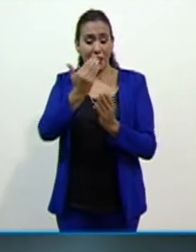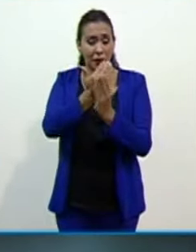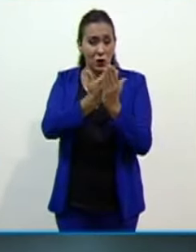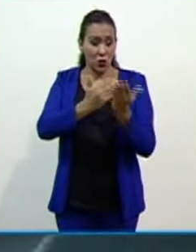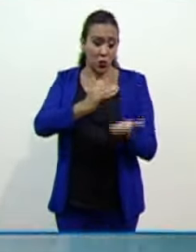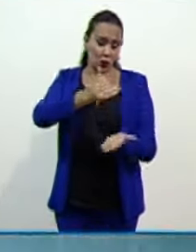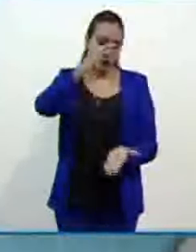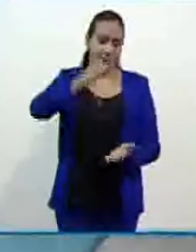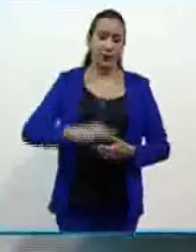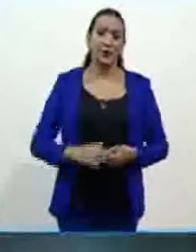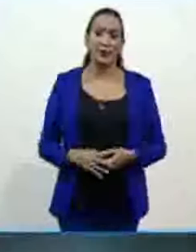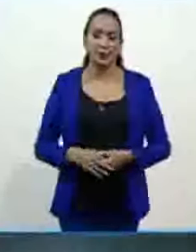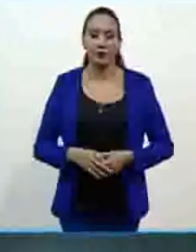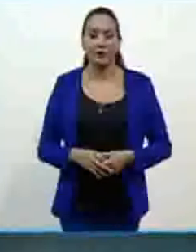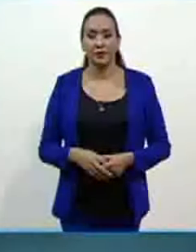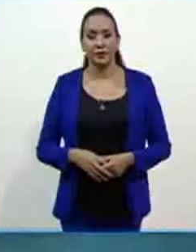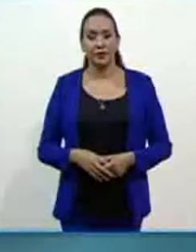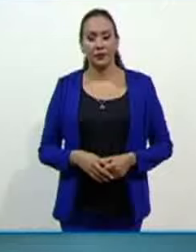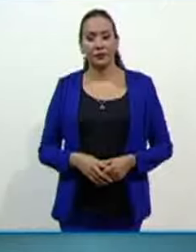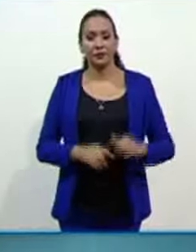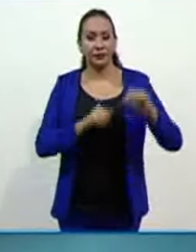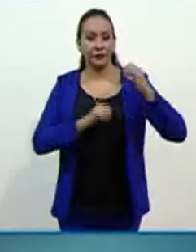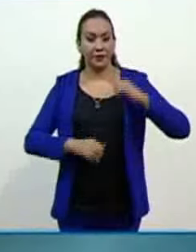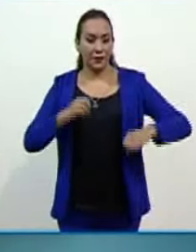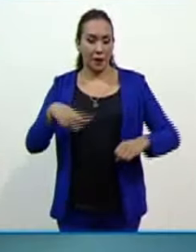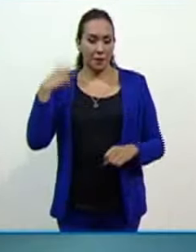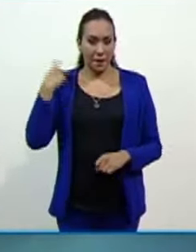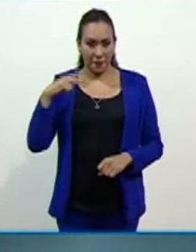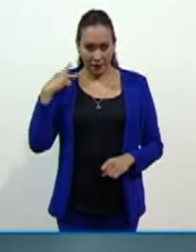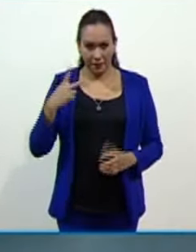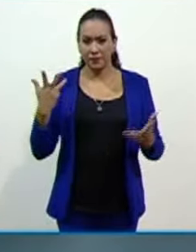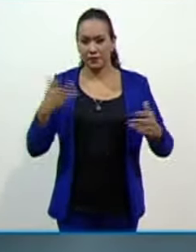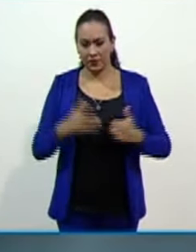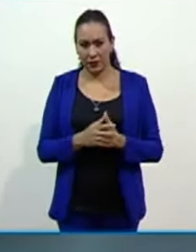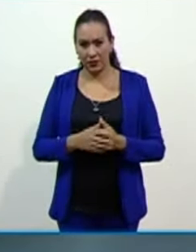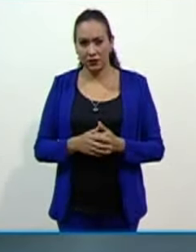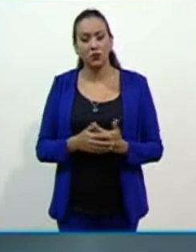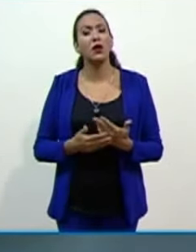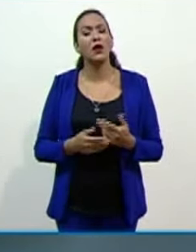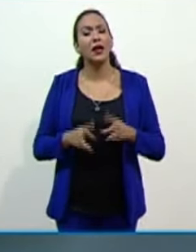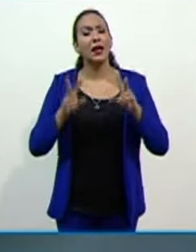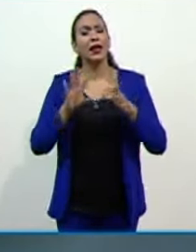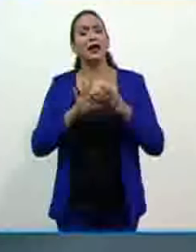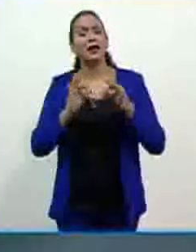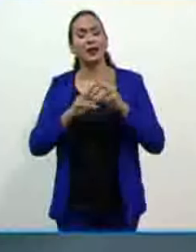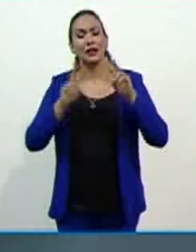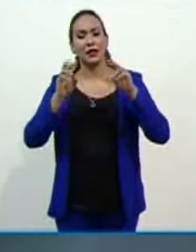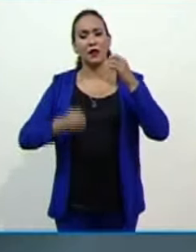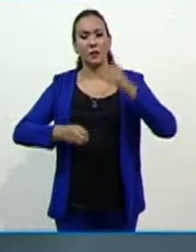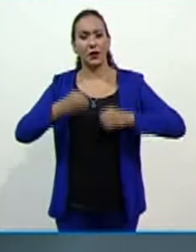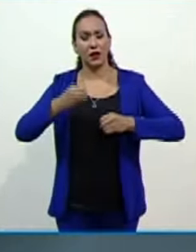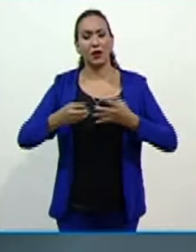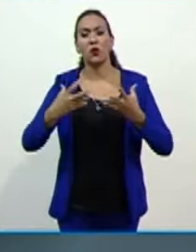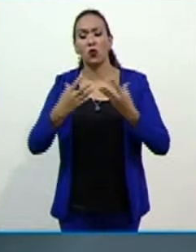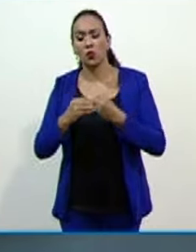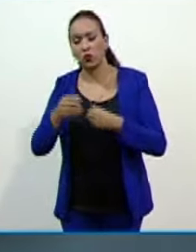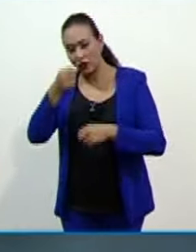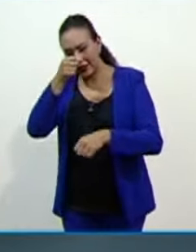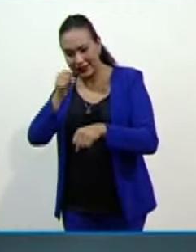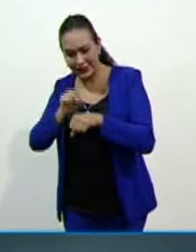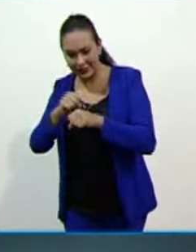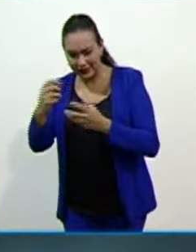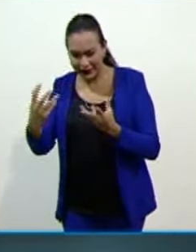local. El Poder Judicial de Veracruz encabezó la Mesa de Justicia sobre la Comisión Intersecretarial para la